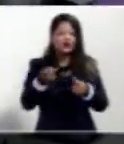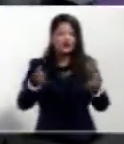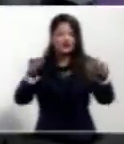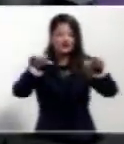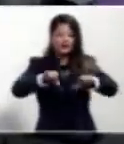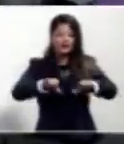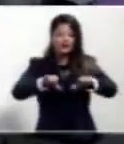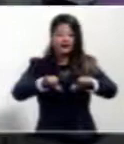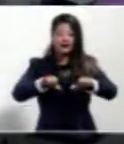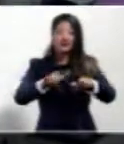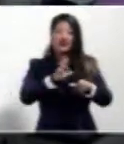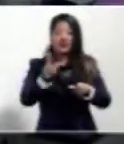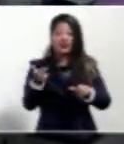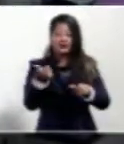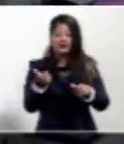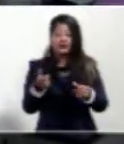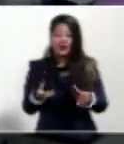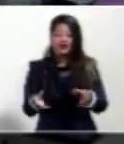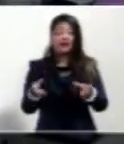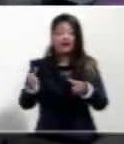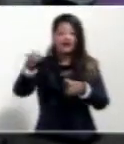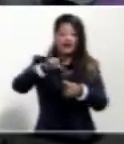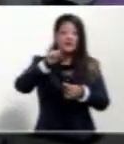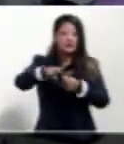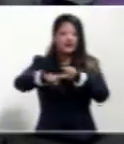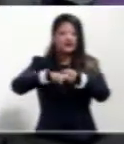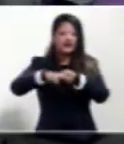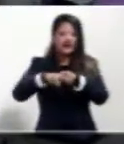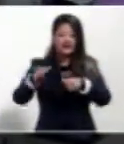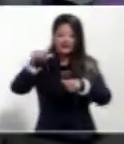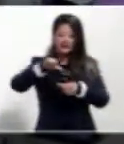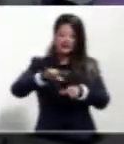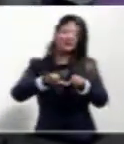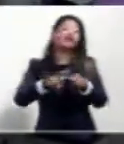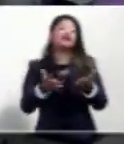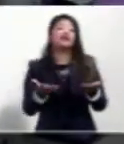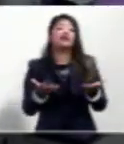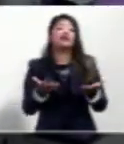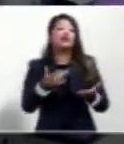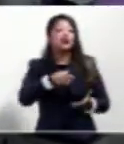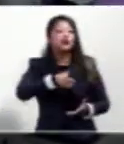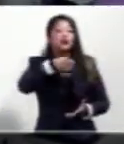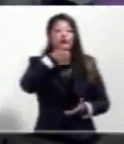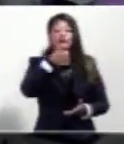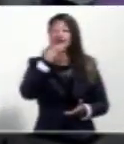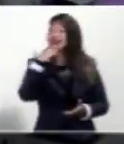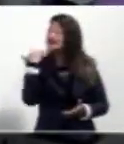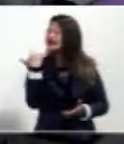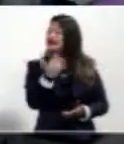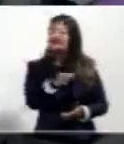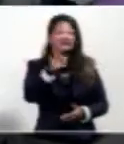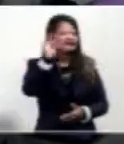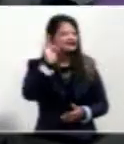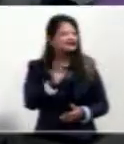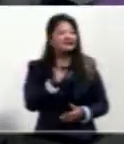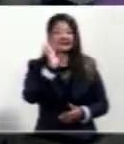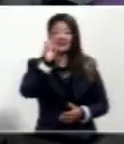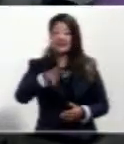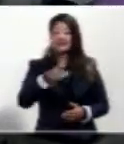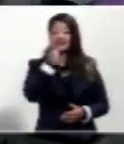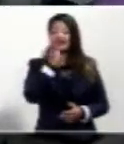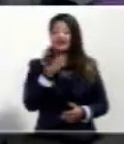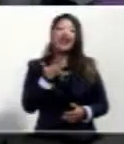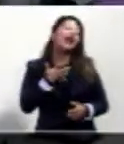y mezcladas en el vaso, se crea una bebida muy refrescante y muy rica. Lógico que tendremos